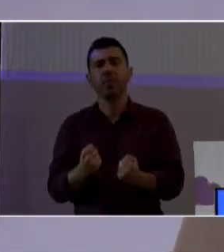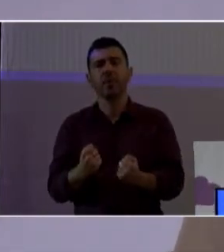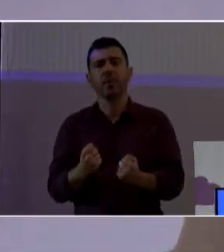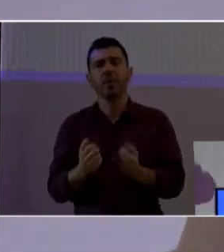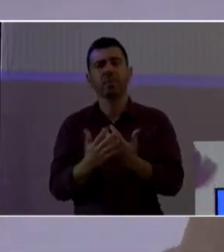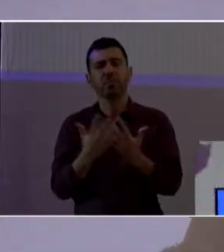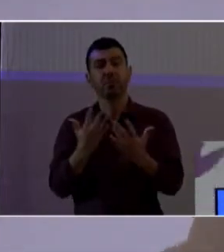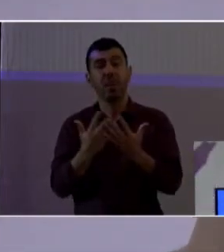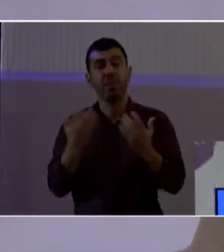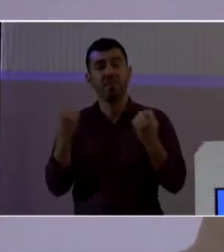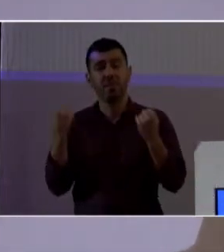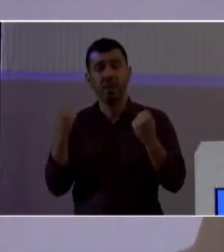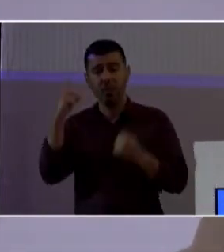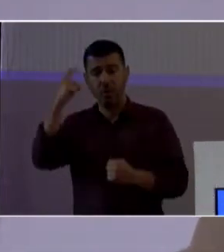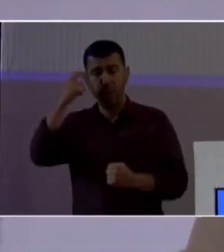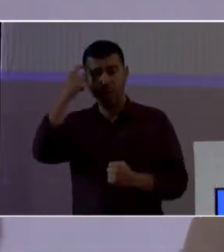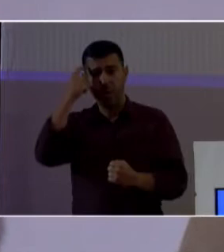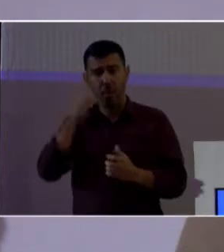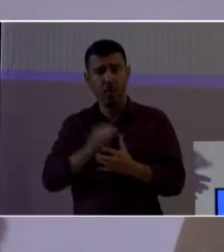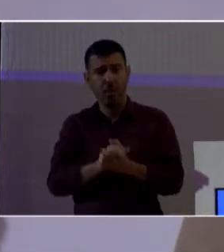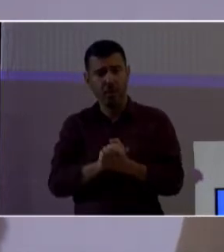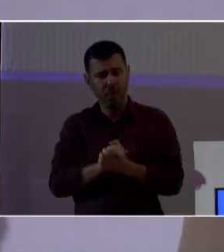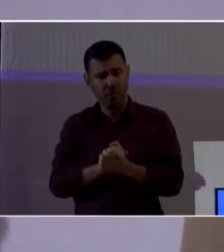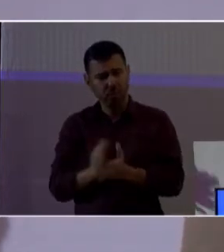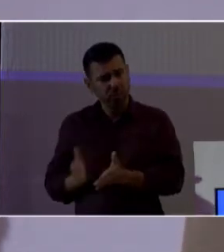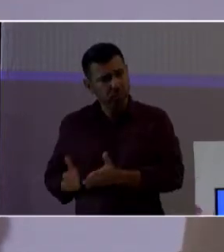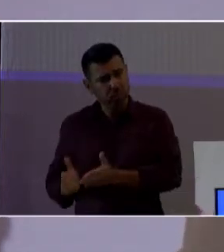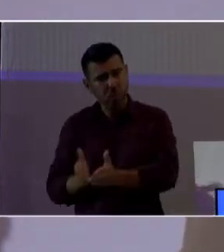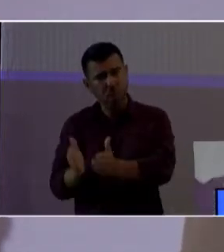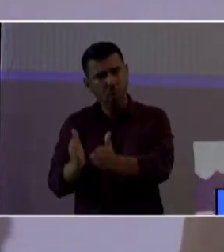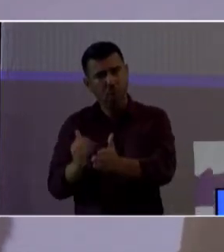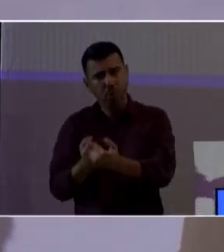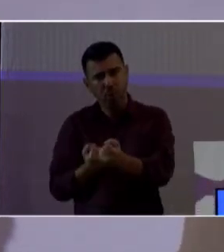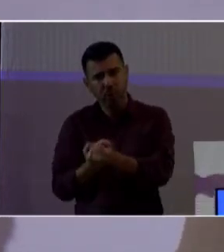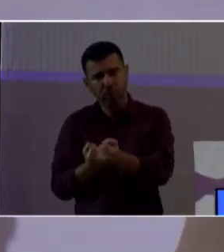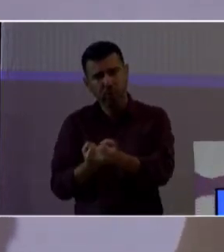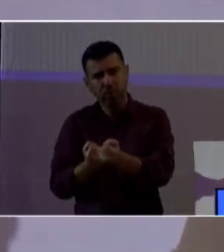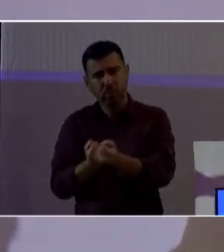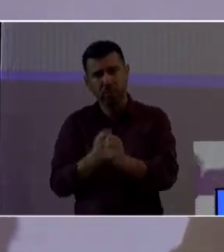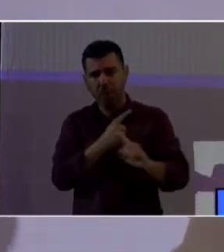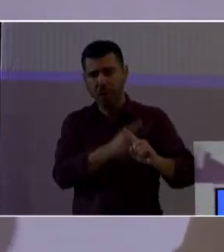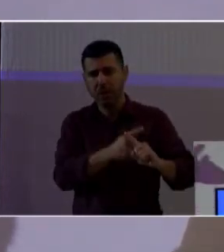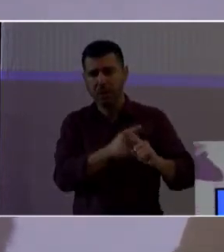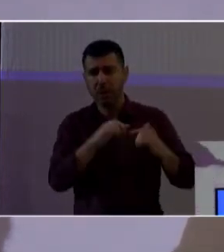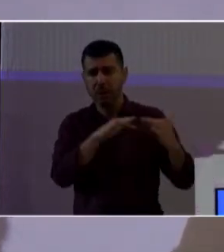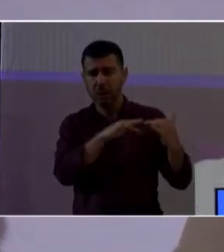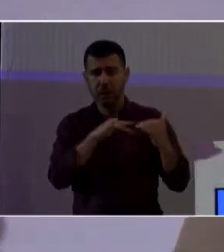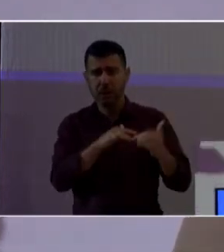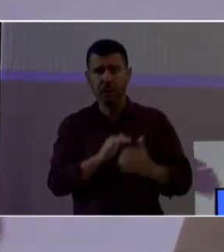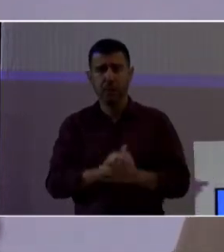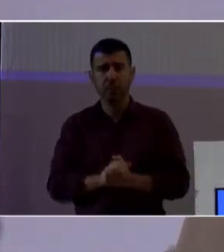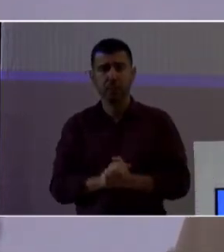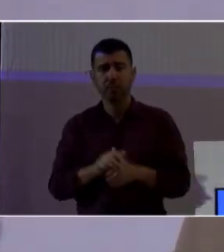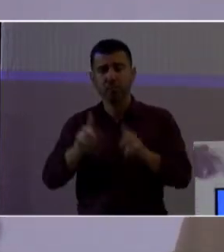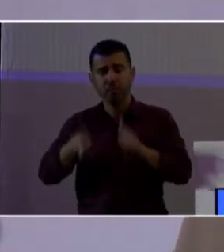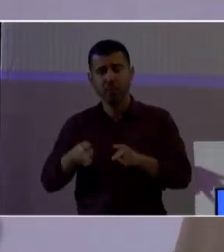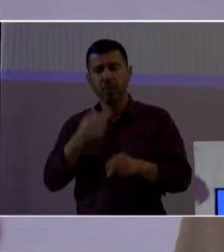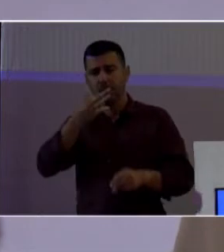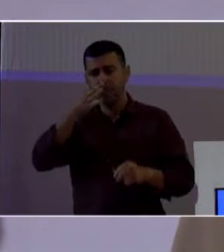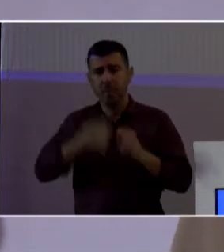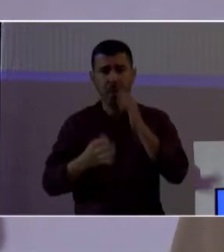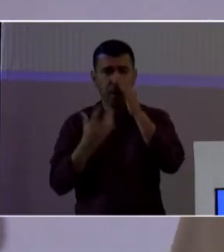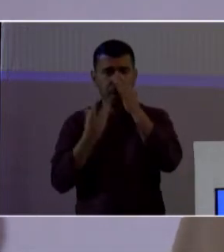de apalancar la ruta en la legalidad del 100% de los excombatientes que están de manera sincera con este